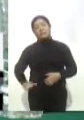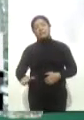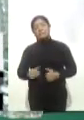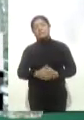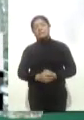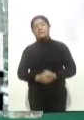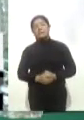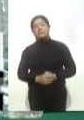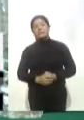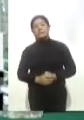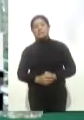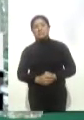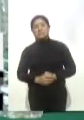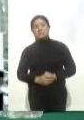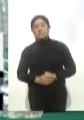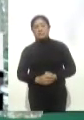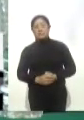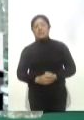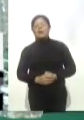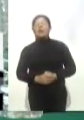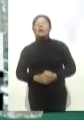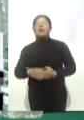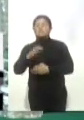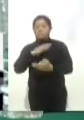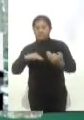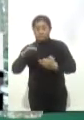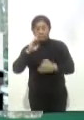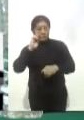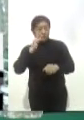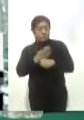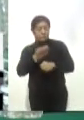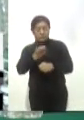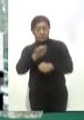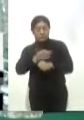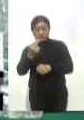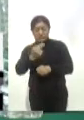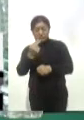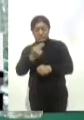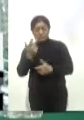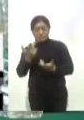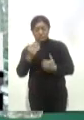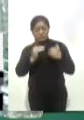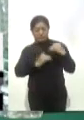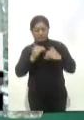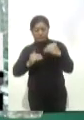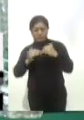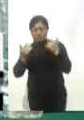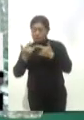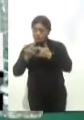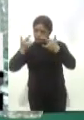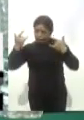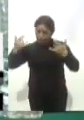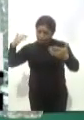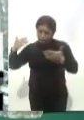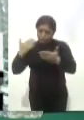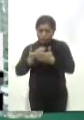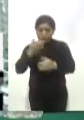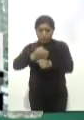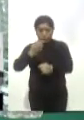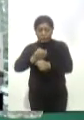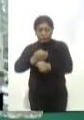hemos enfrentado con gran responsabilidad una etapa histórica que nos ha marcado la vida.